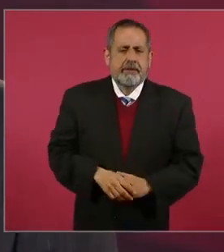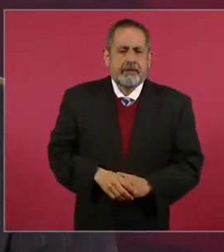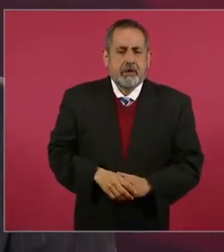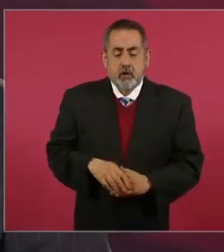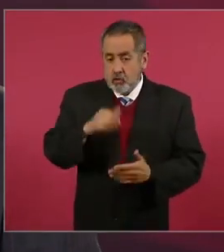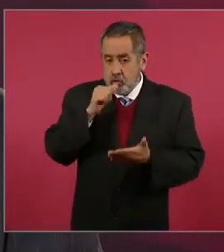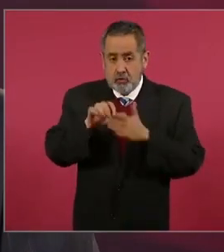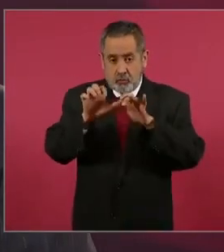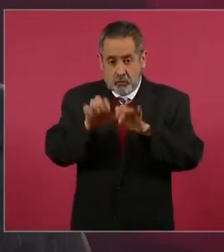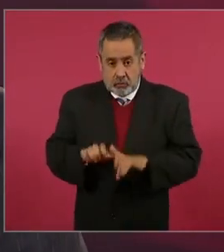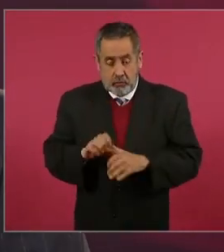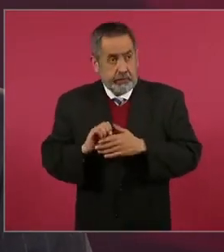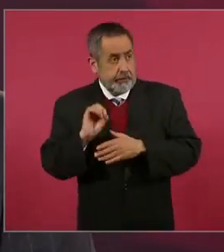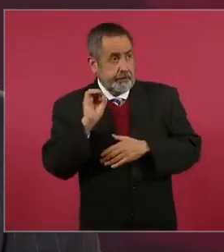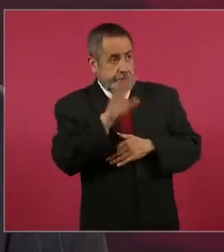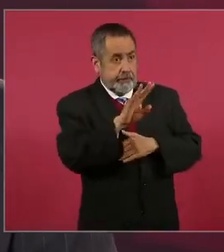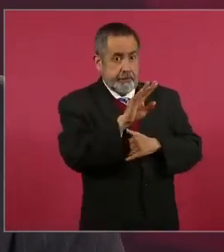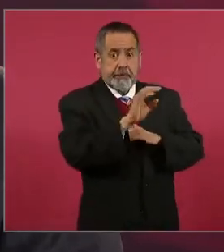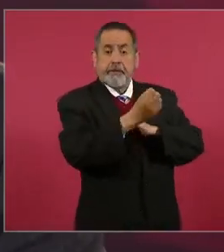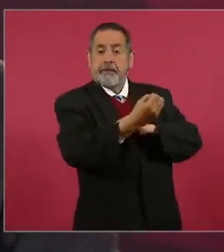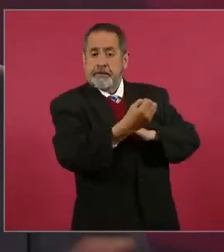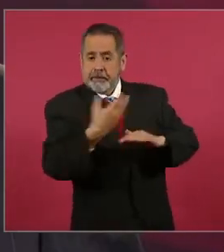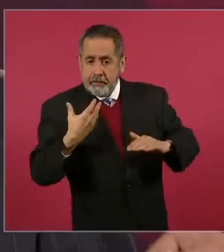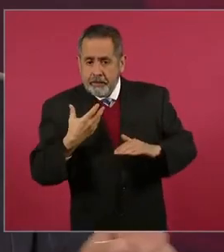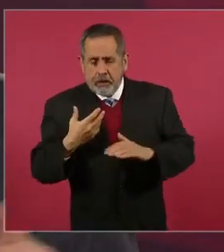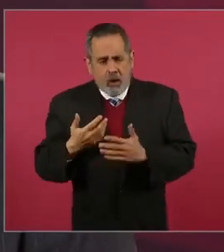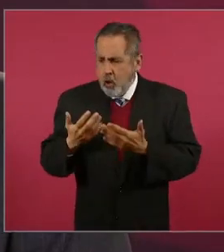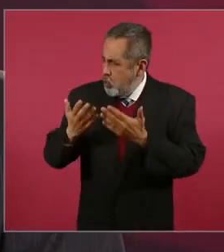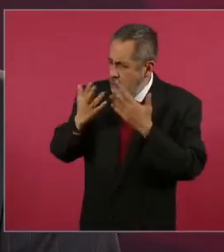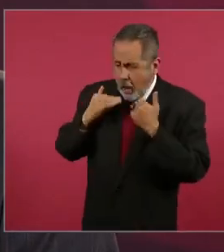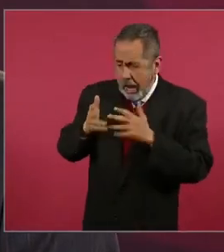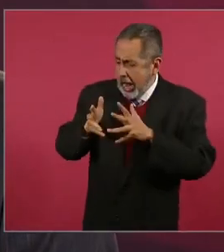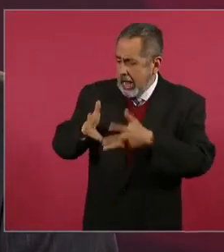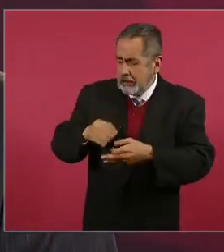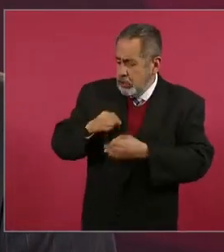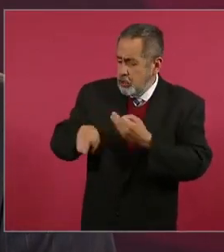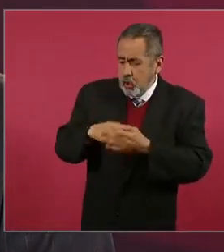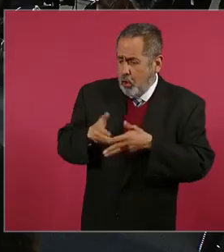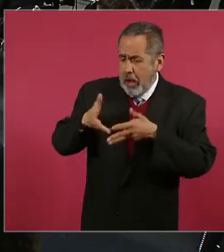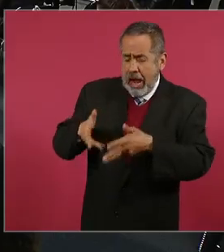Por escrito me mandan a decir que ya no hay,